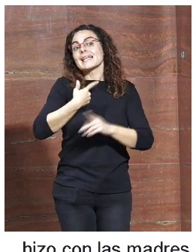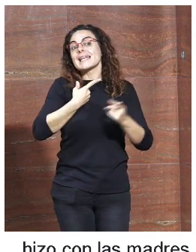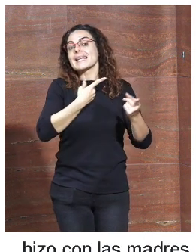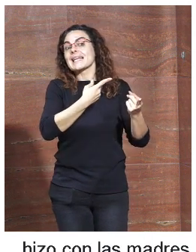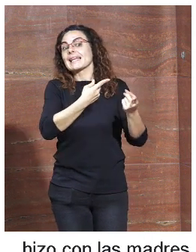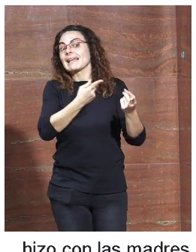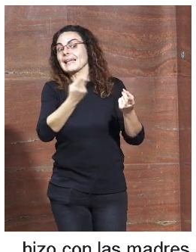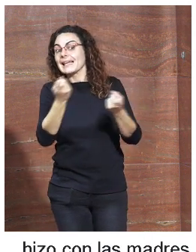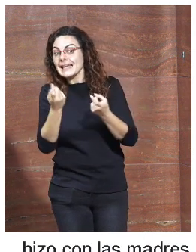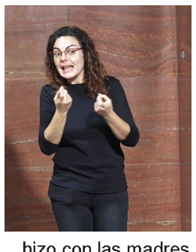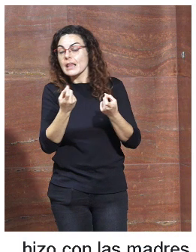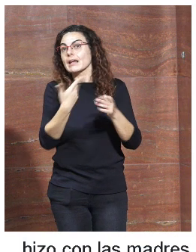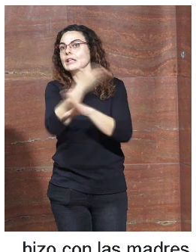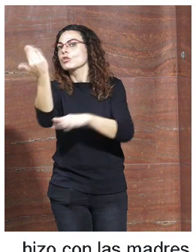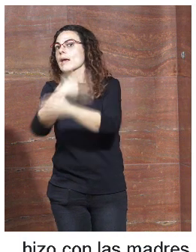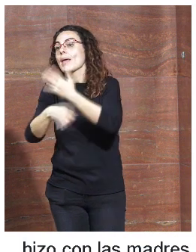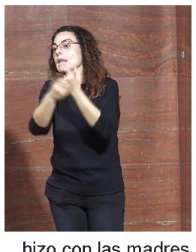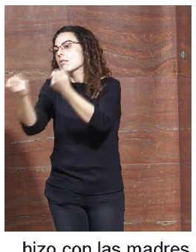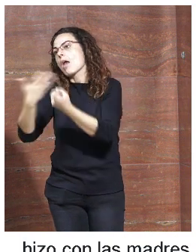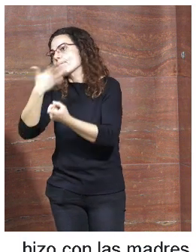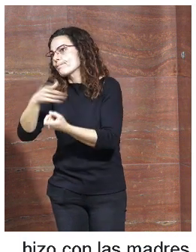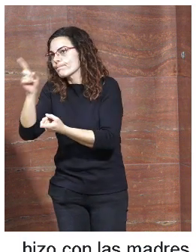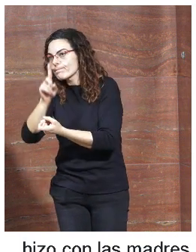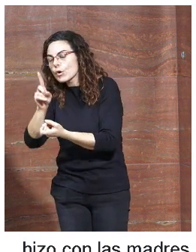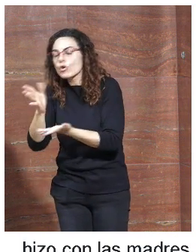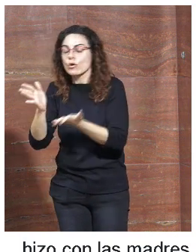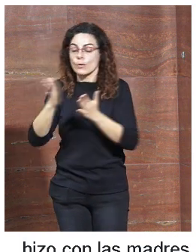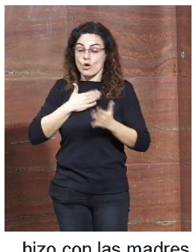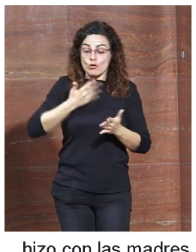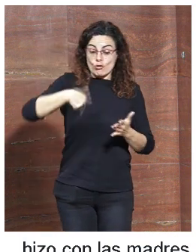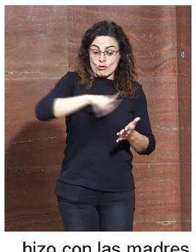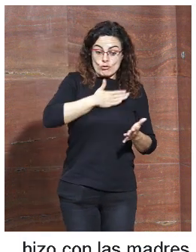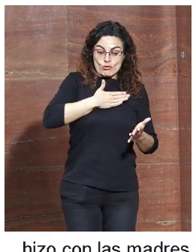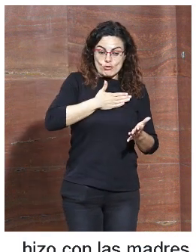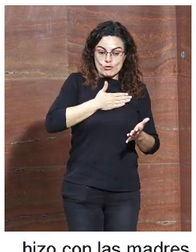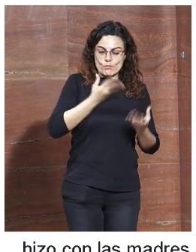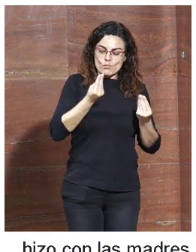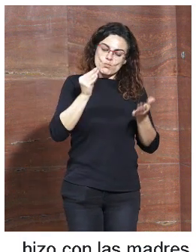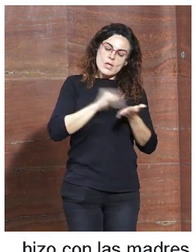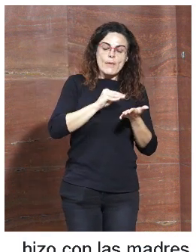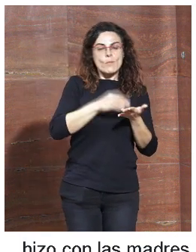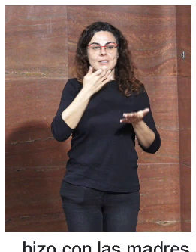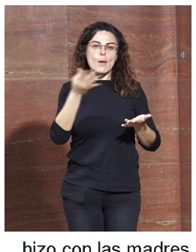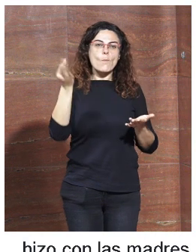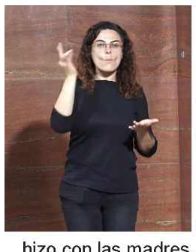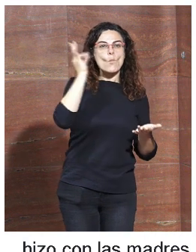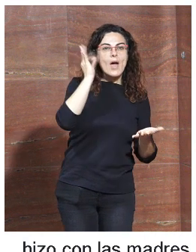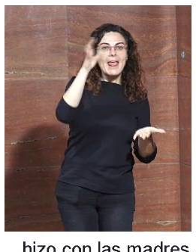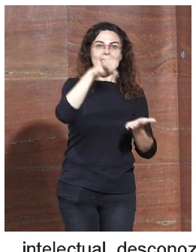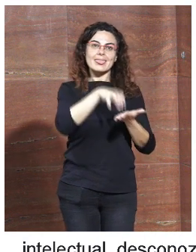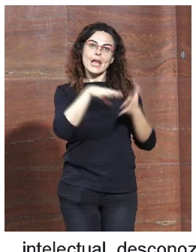necesidades del resto de discapacidades, pero tendemos a encasillar, es decir, las mujeres de los